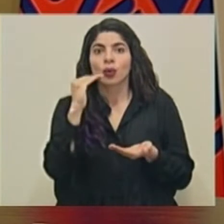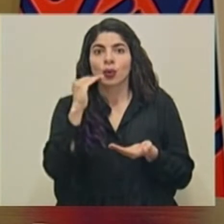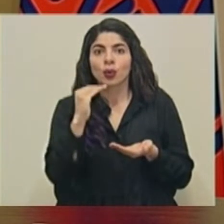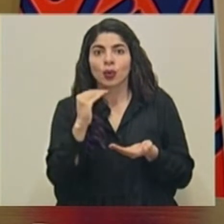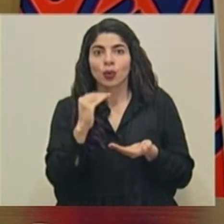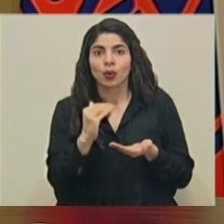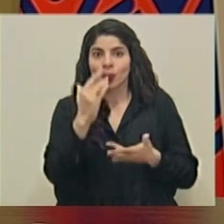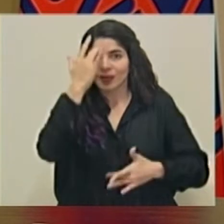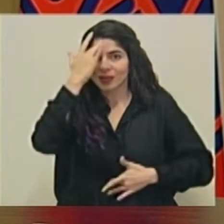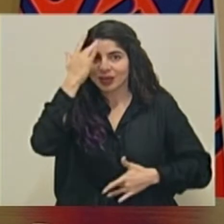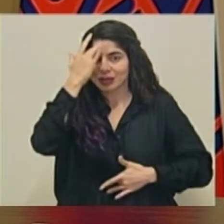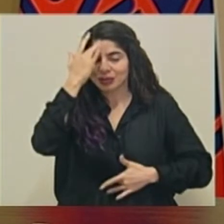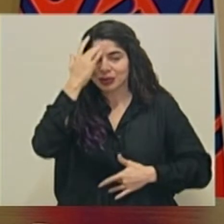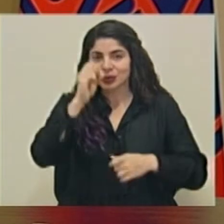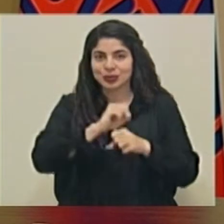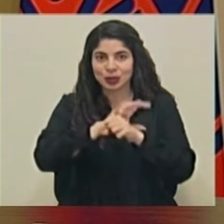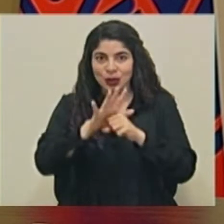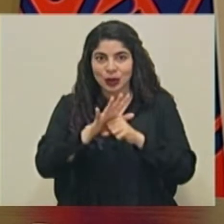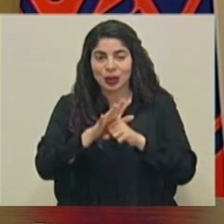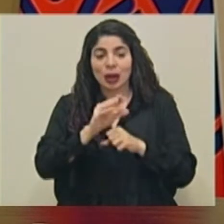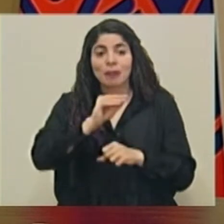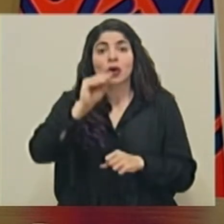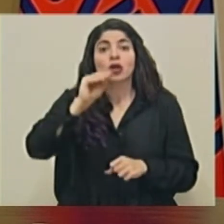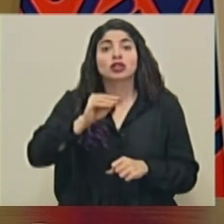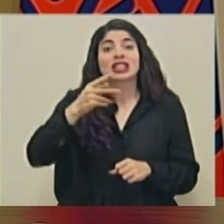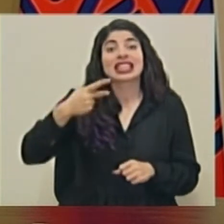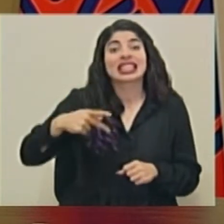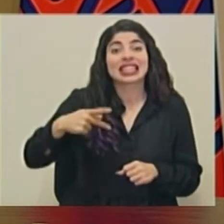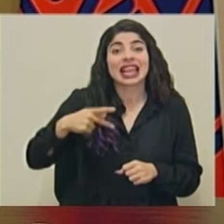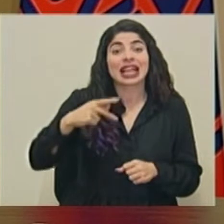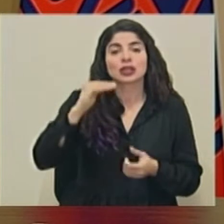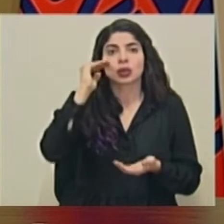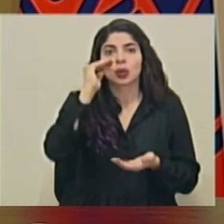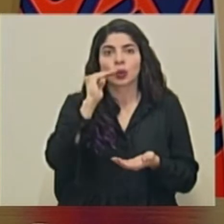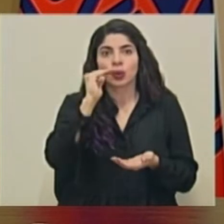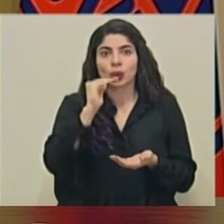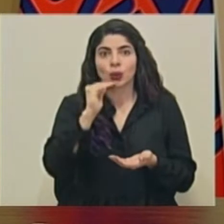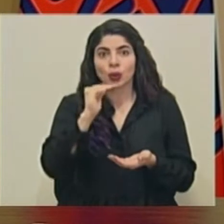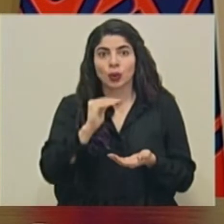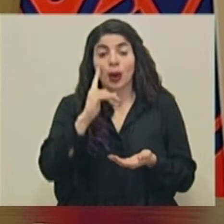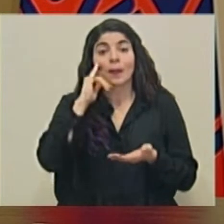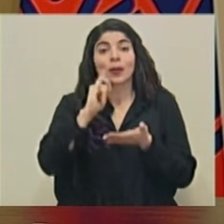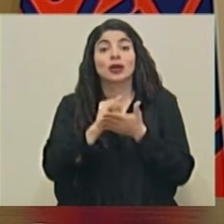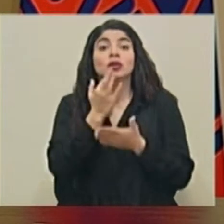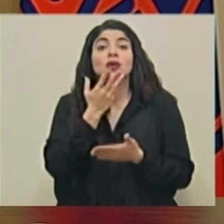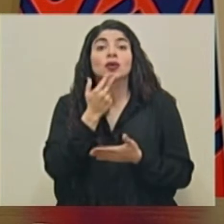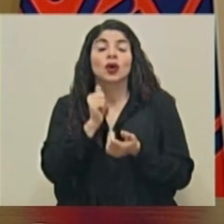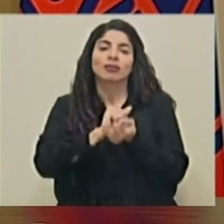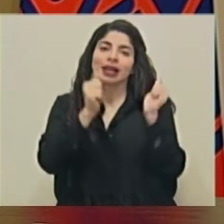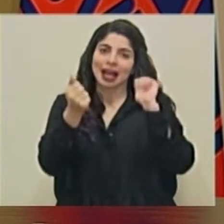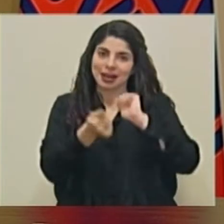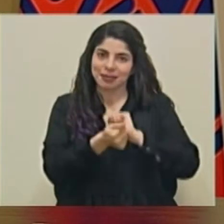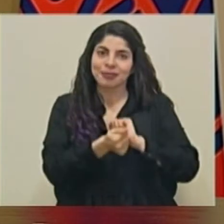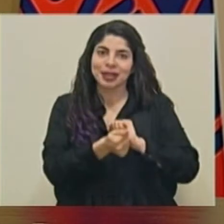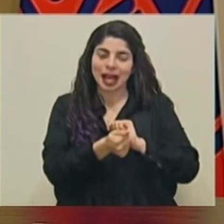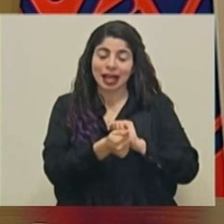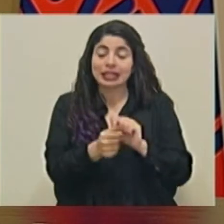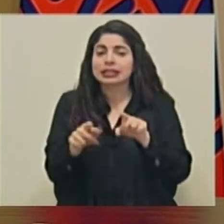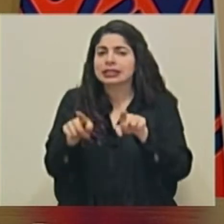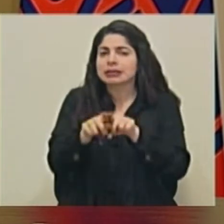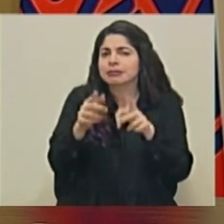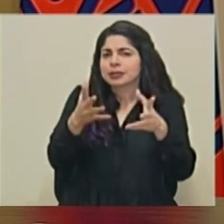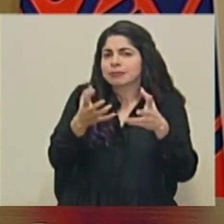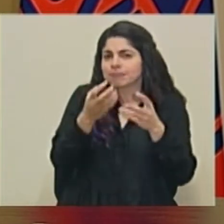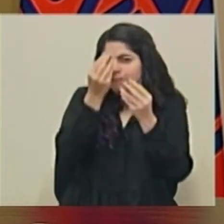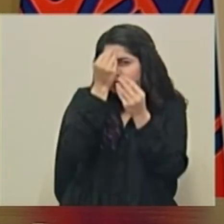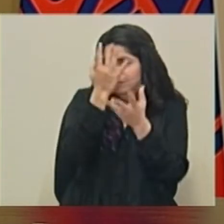casos, en los índices de riesgo cantonal y por eso cambia la alerta. También quiero mencionar que